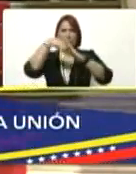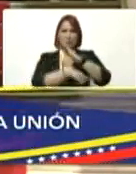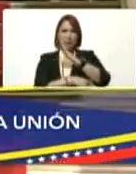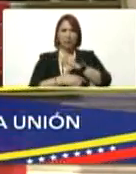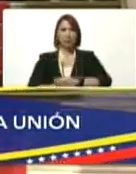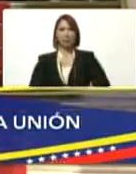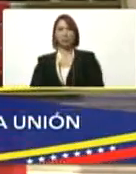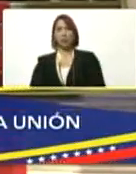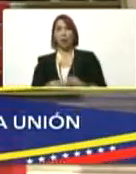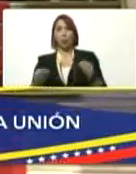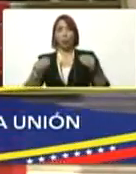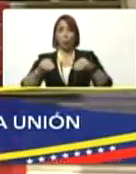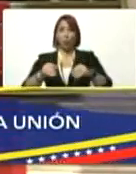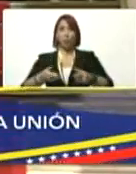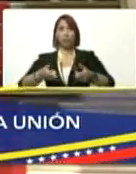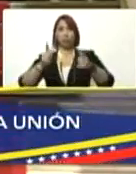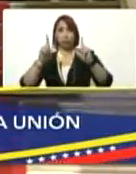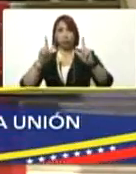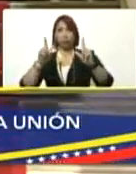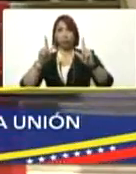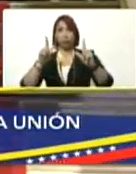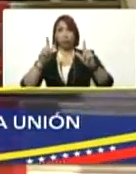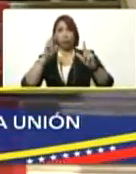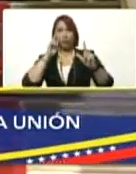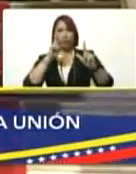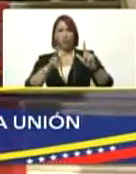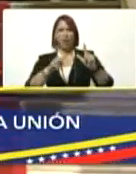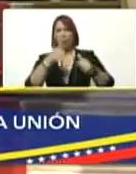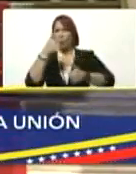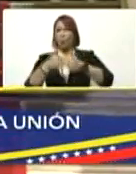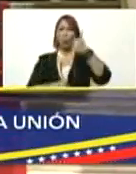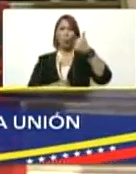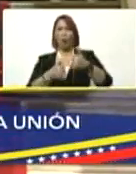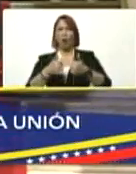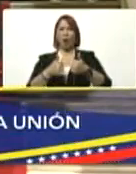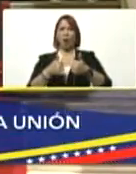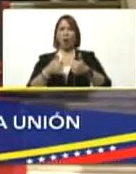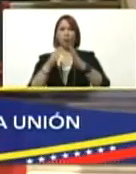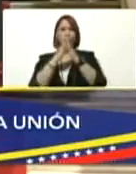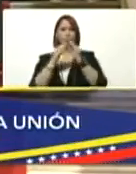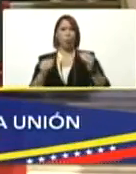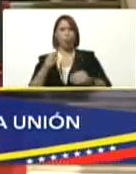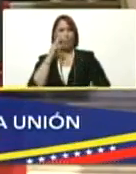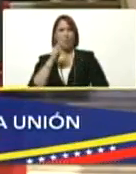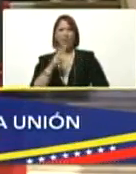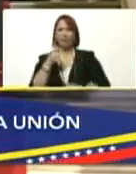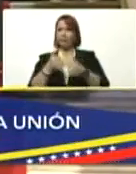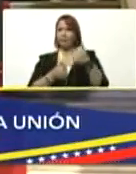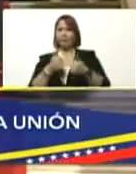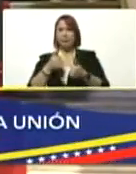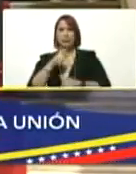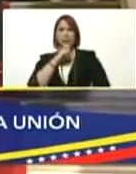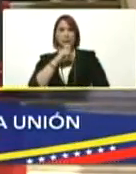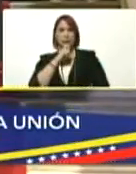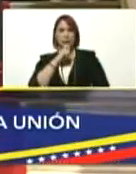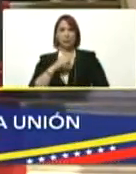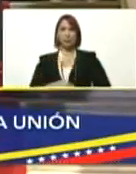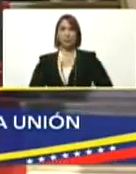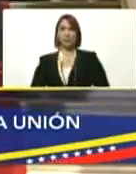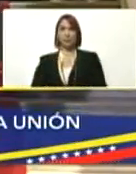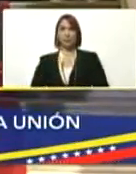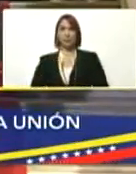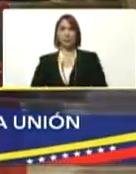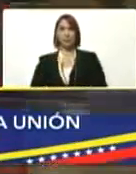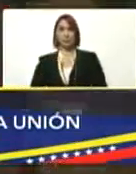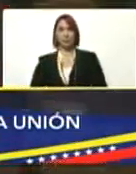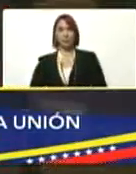de cooperación que nos ha permitido enfrentar todas las coyunturas. La primera década del siglo